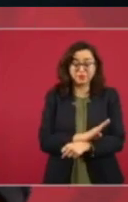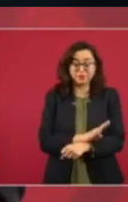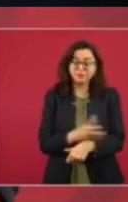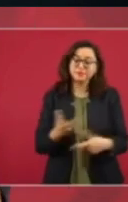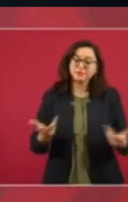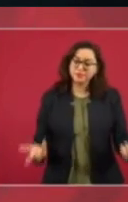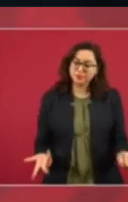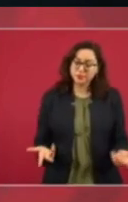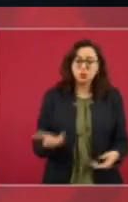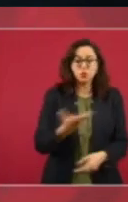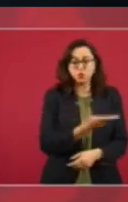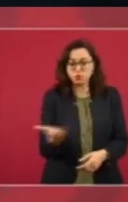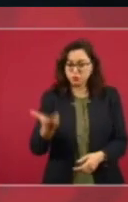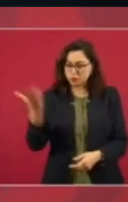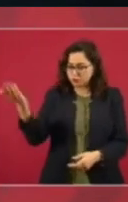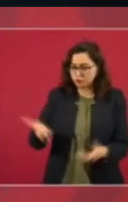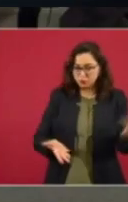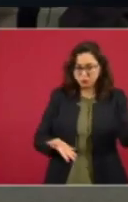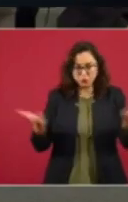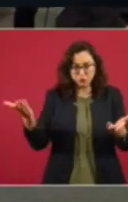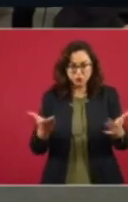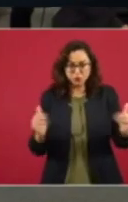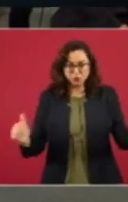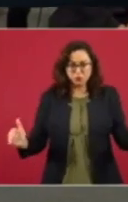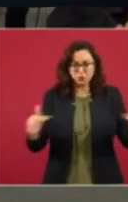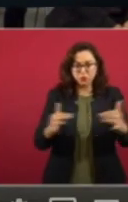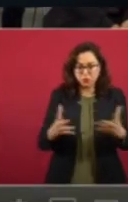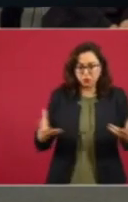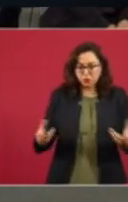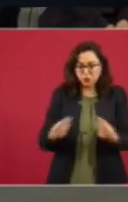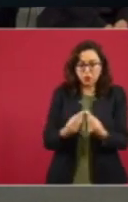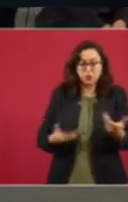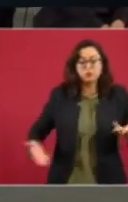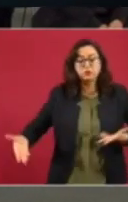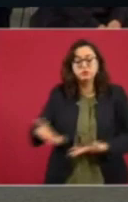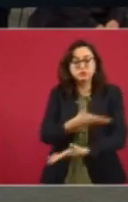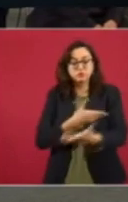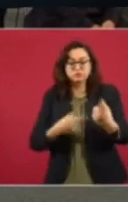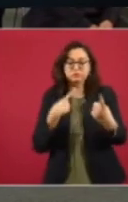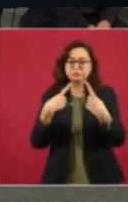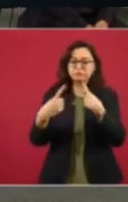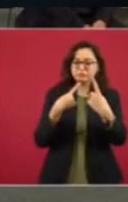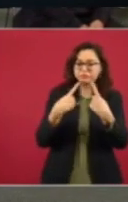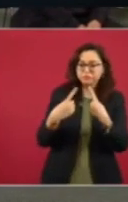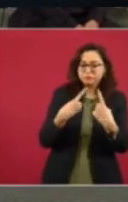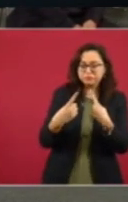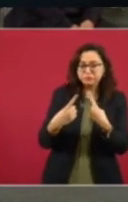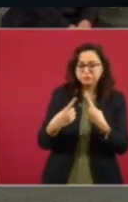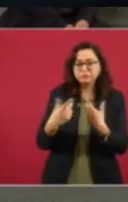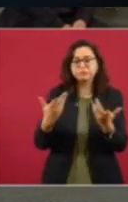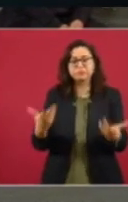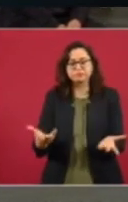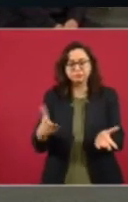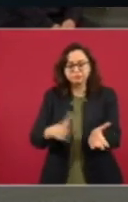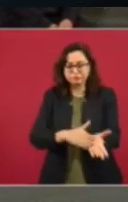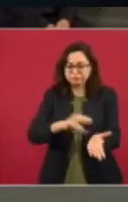aceptar este encuentro para suscribir un